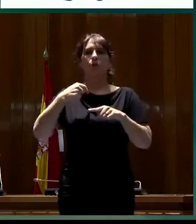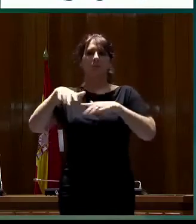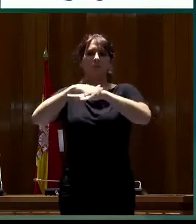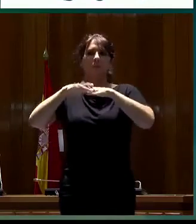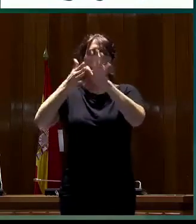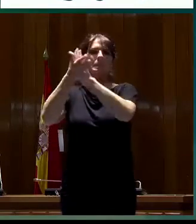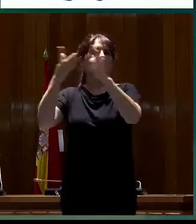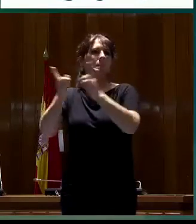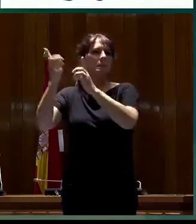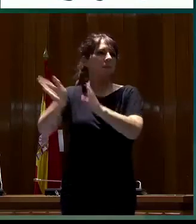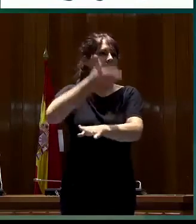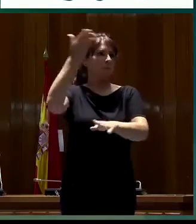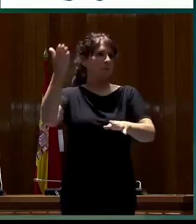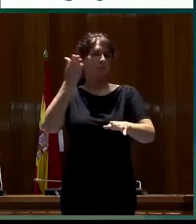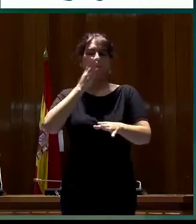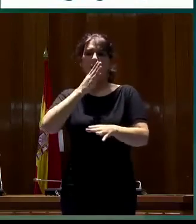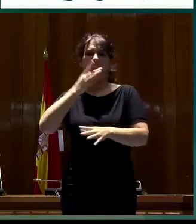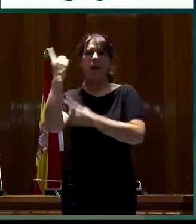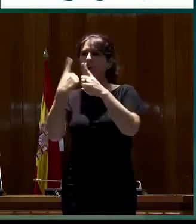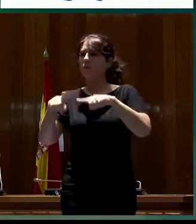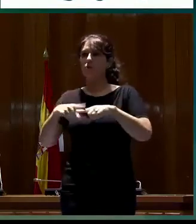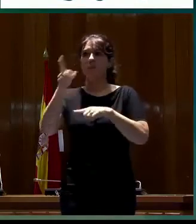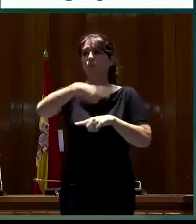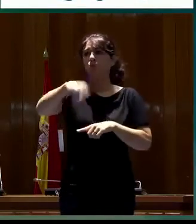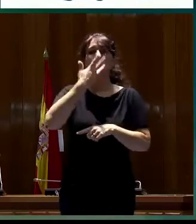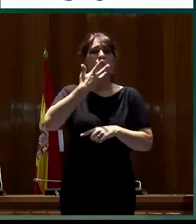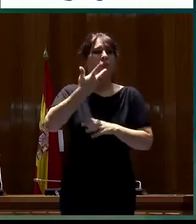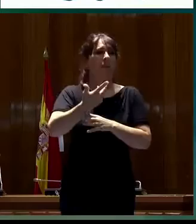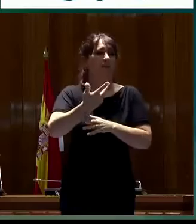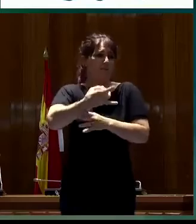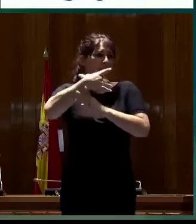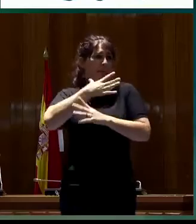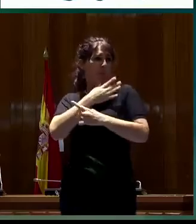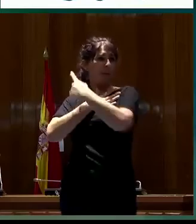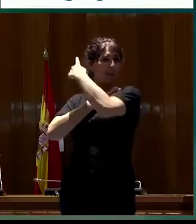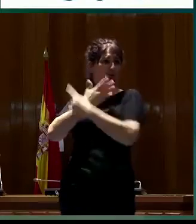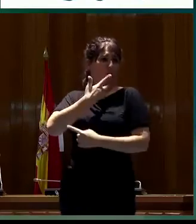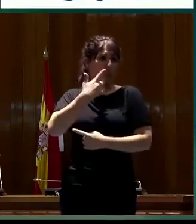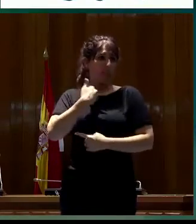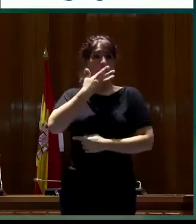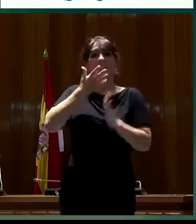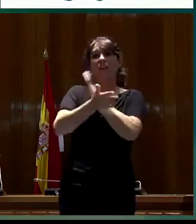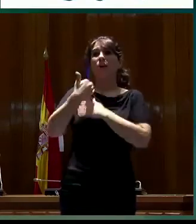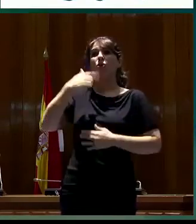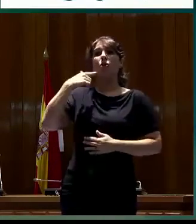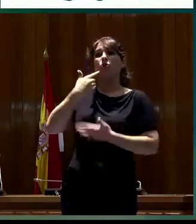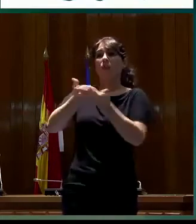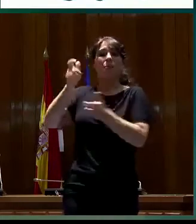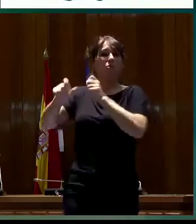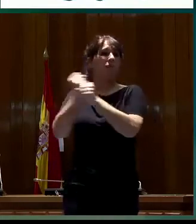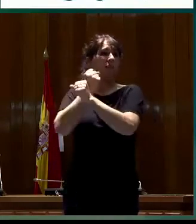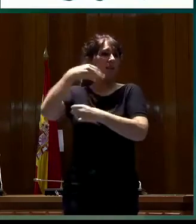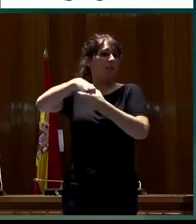que vosotros sois los que domináis este tema. En cambio, yo a los bibliotecarios sí que tengo que explicarlo porque, como diré más adelante, existe un desconocimiento total en